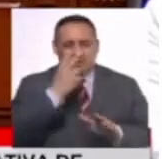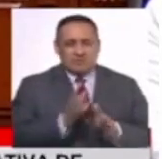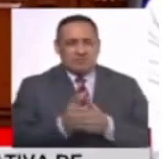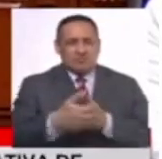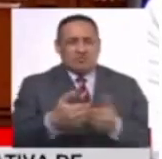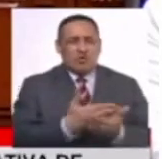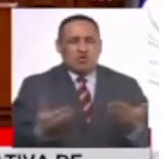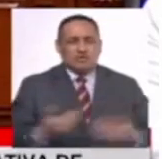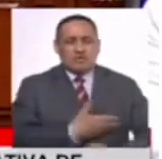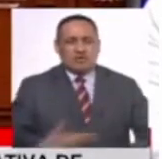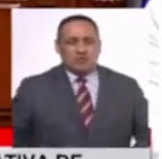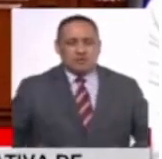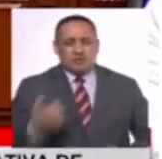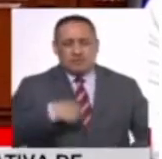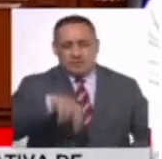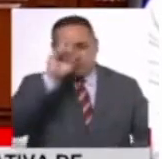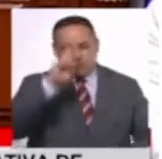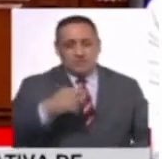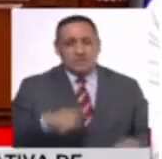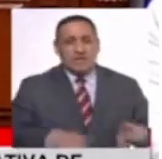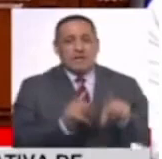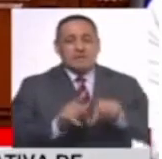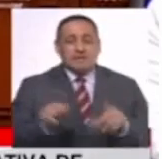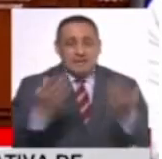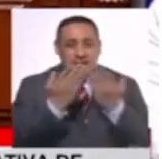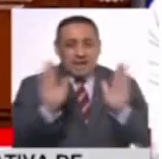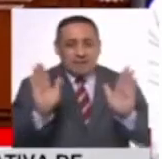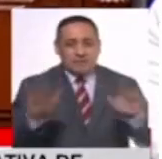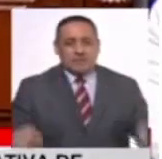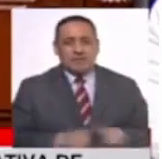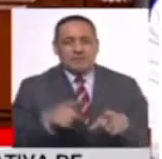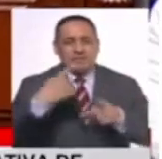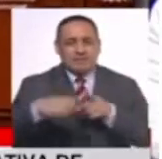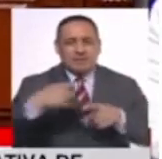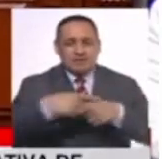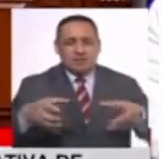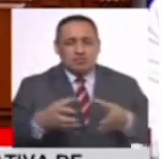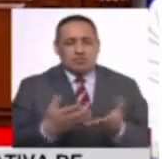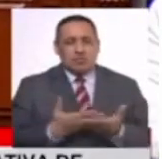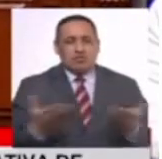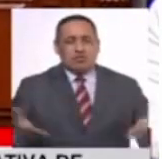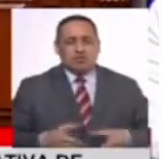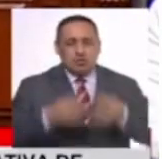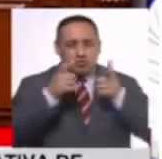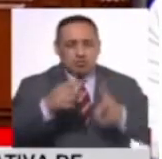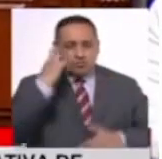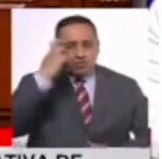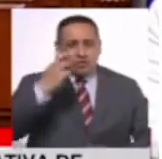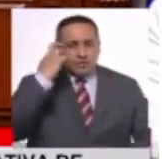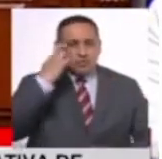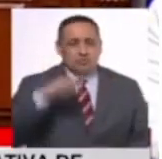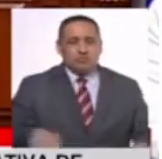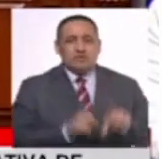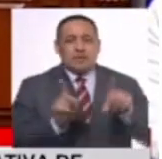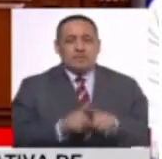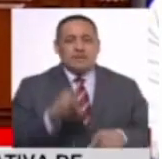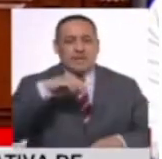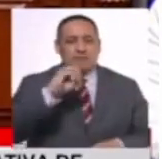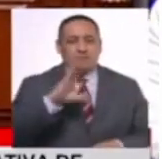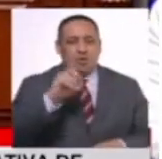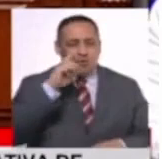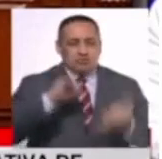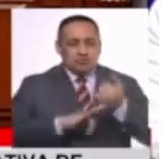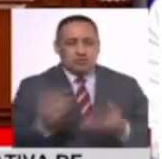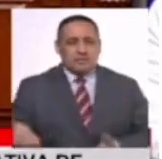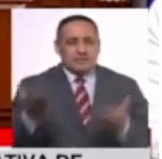de los recursos del Estado. La activación de los diversos instrumentos de control político, como las mociones